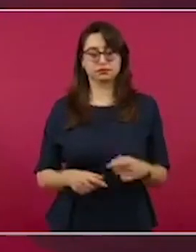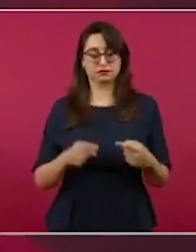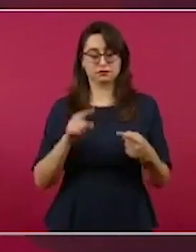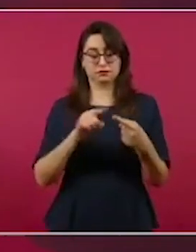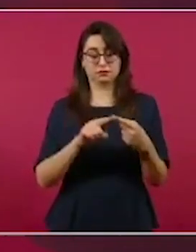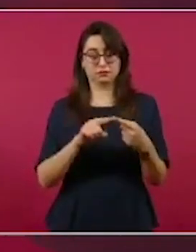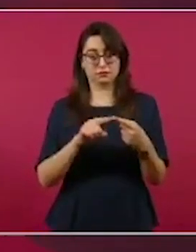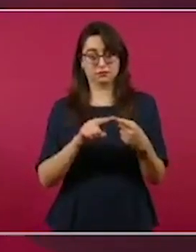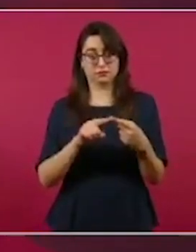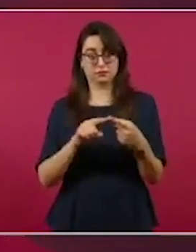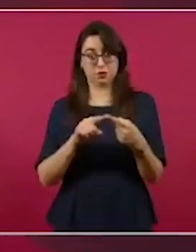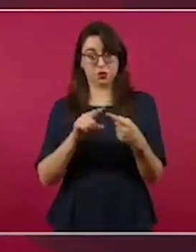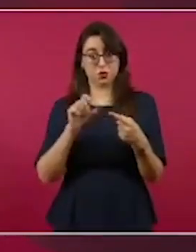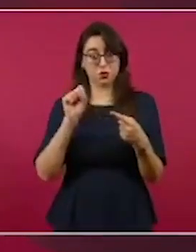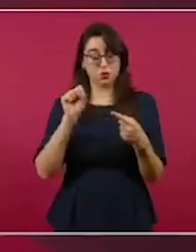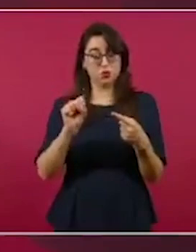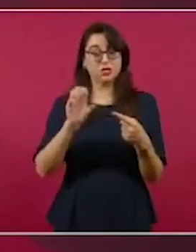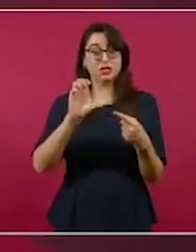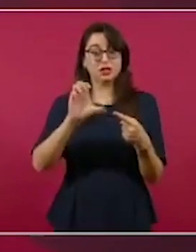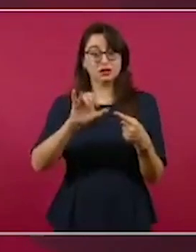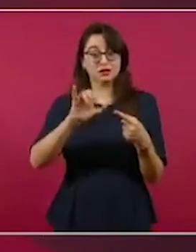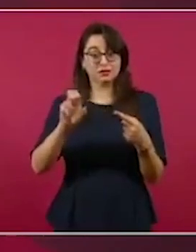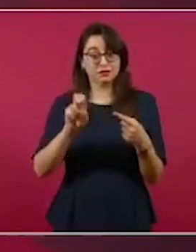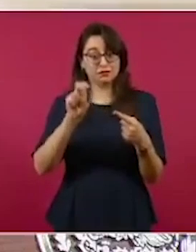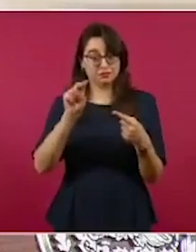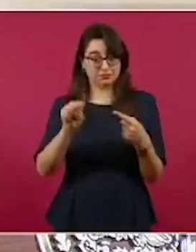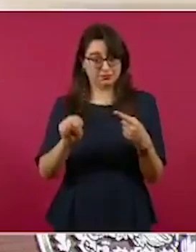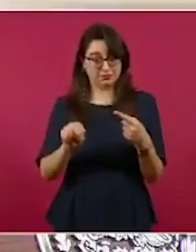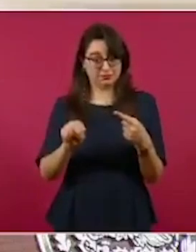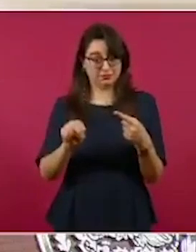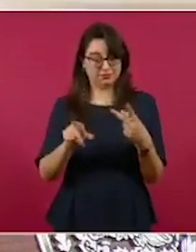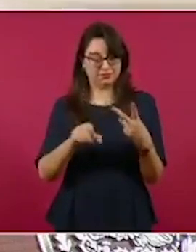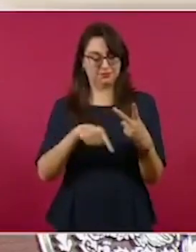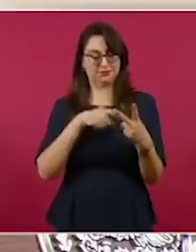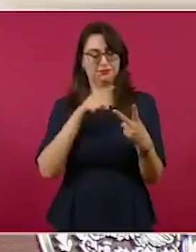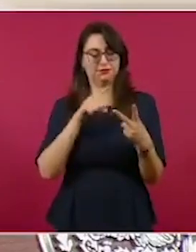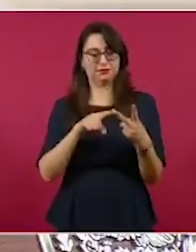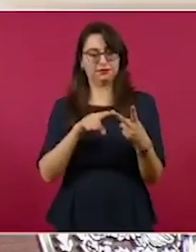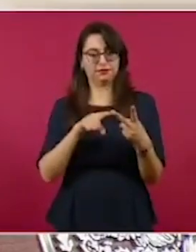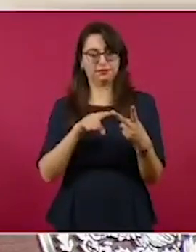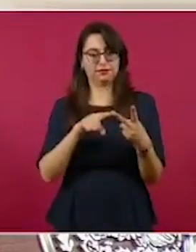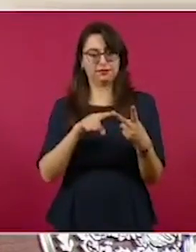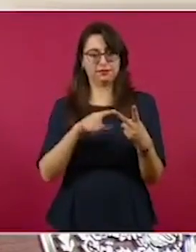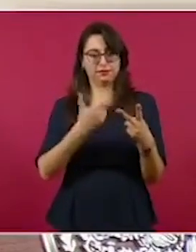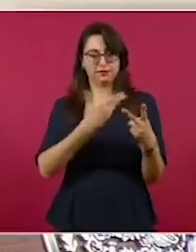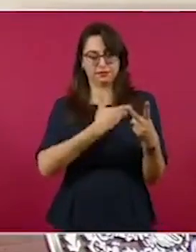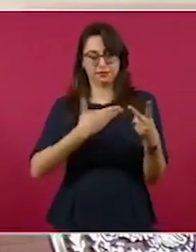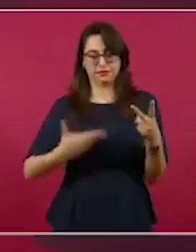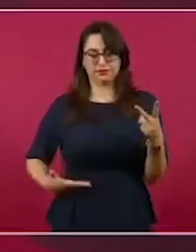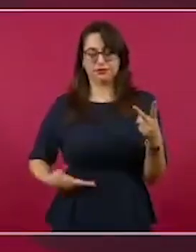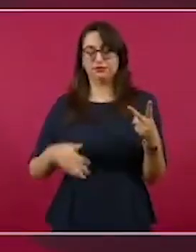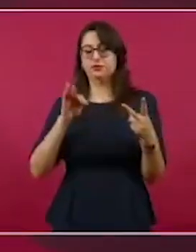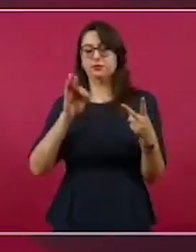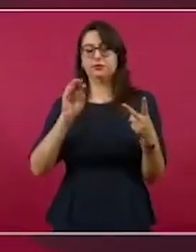La Suprema Corte, en aquel entonces, el presidente